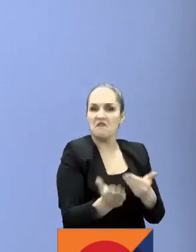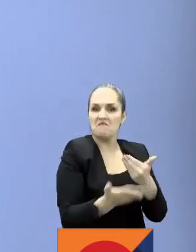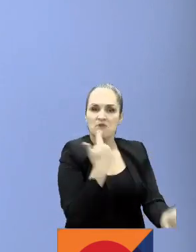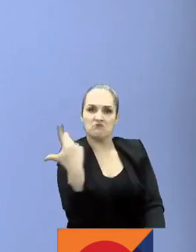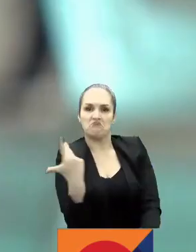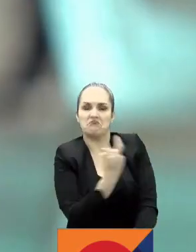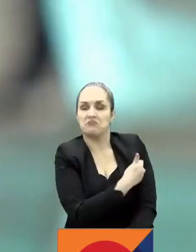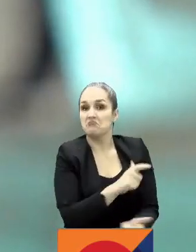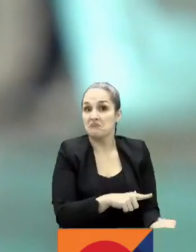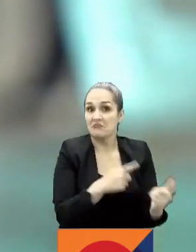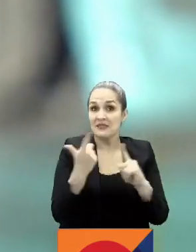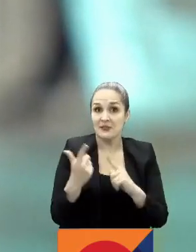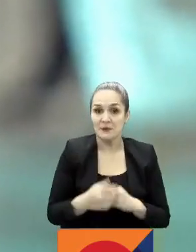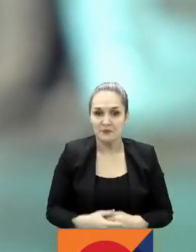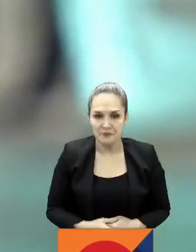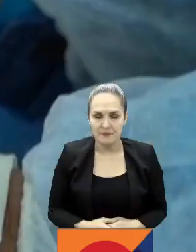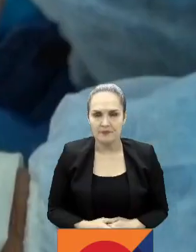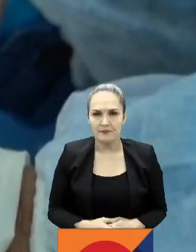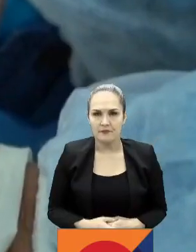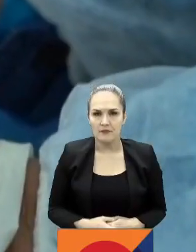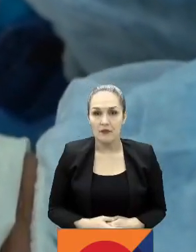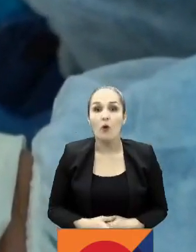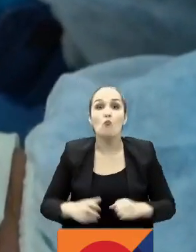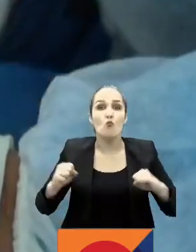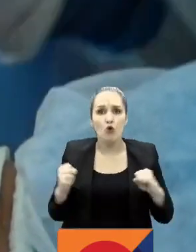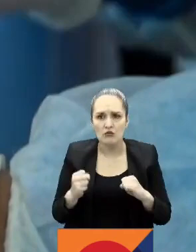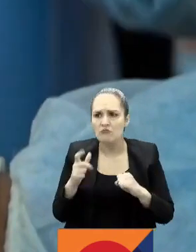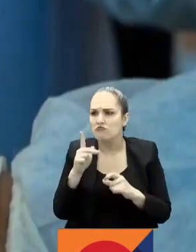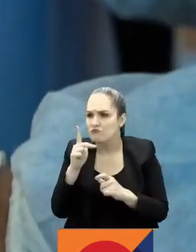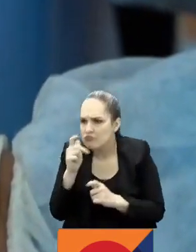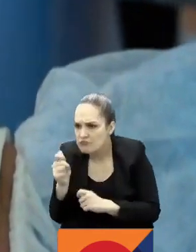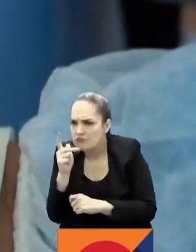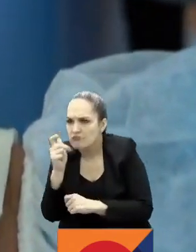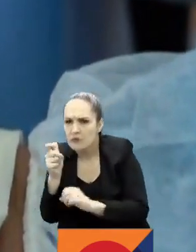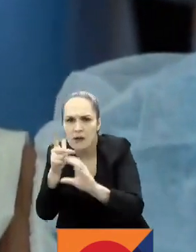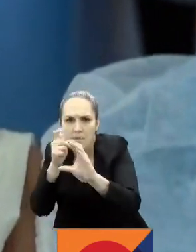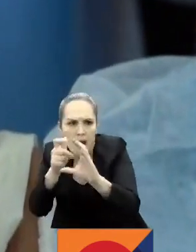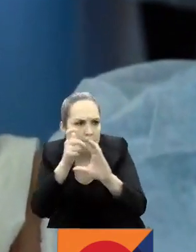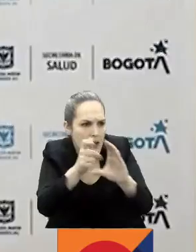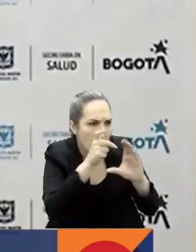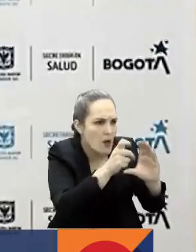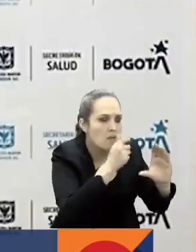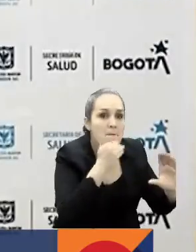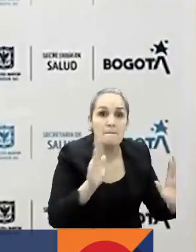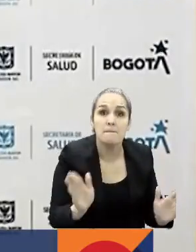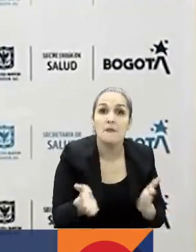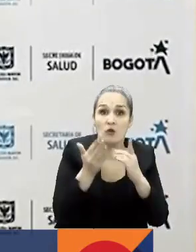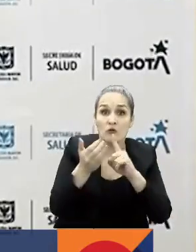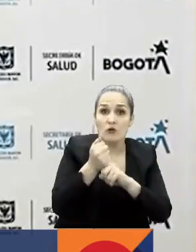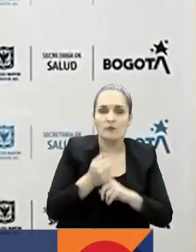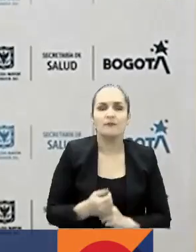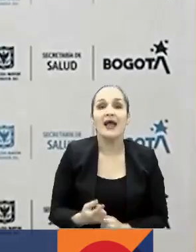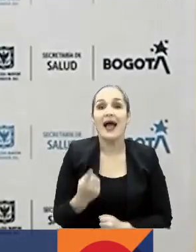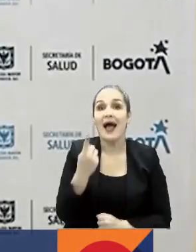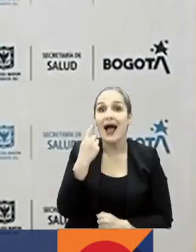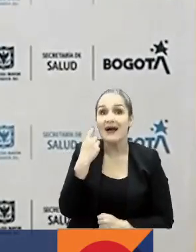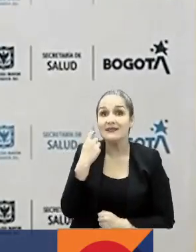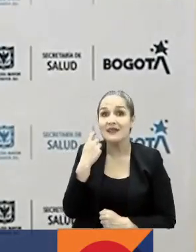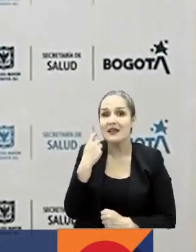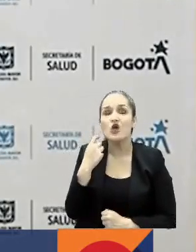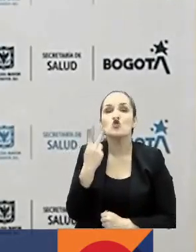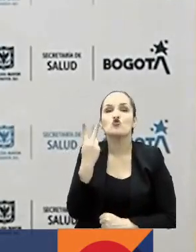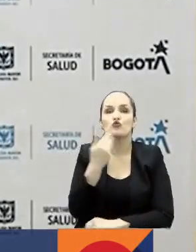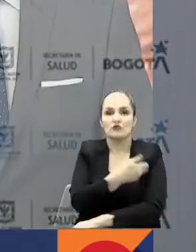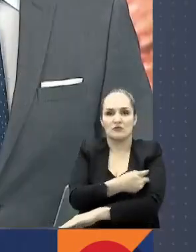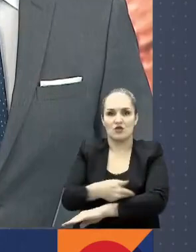y listo. La capital del país sigue avanzando en la inmunización y llega a una meta importante. Ayer aplicamos la dosis 2